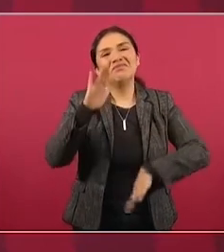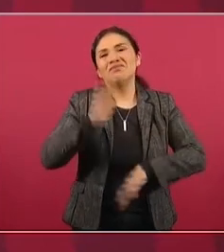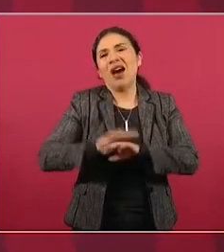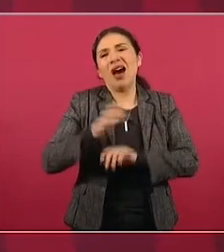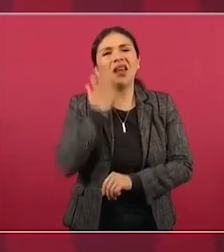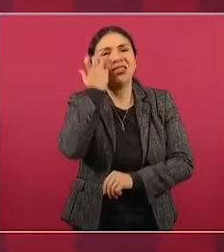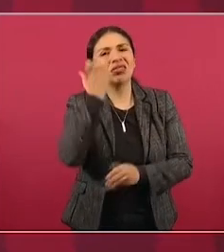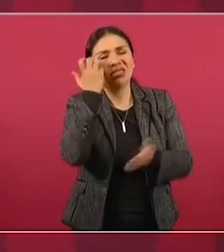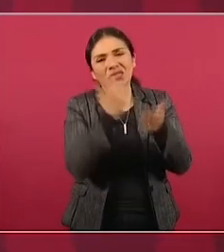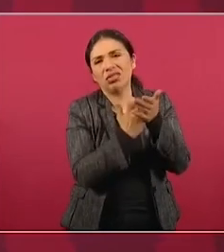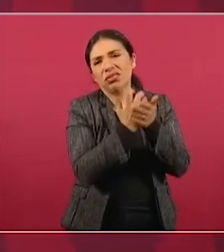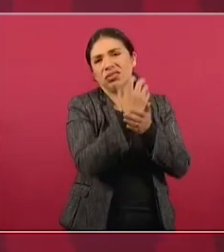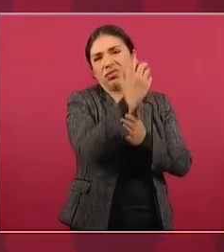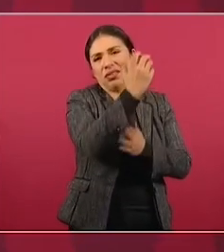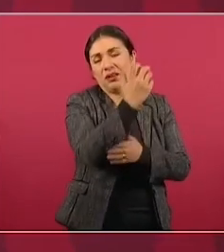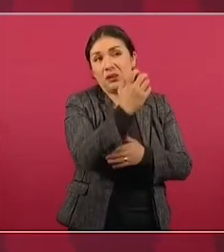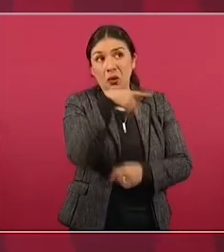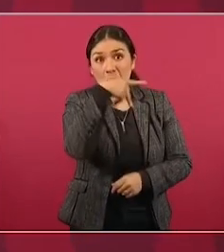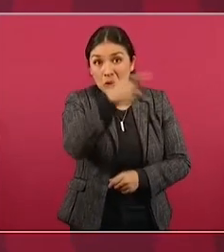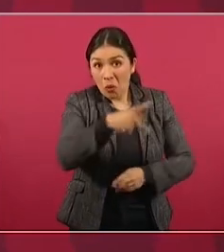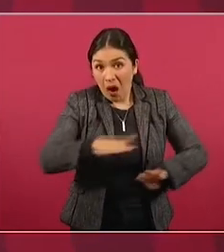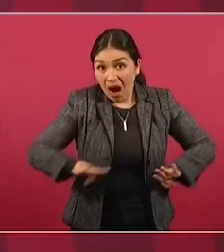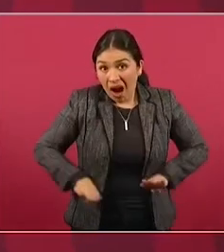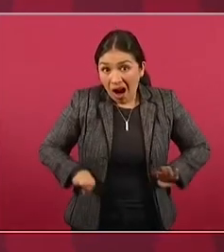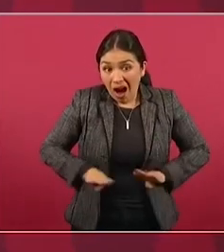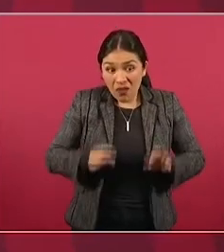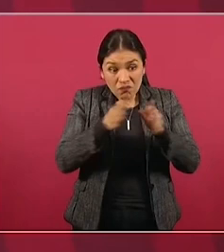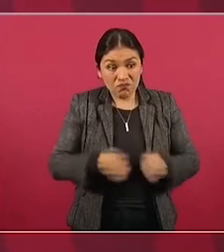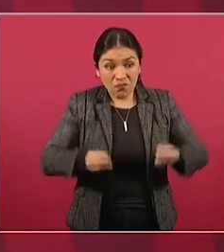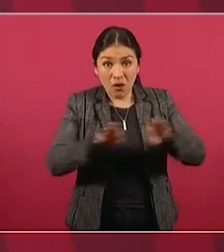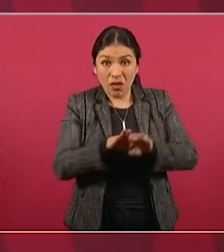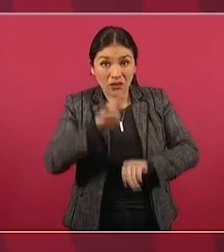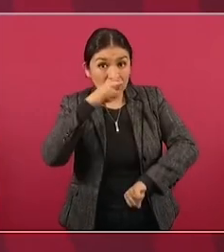extralimitando, no le corresponde